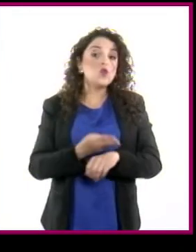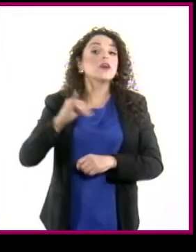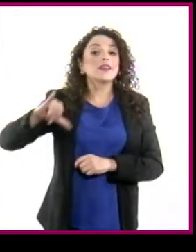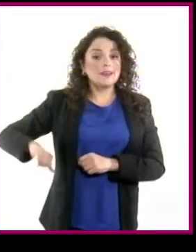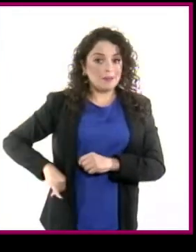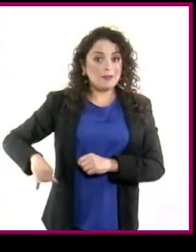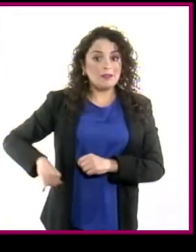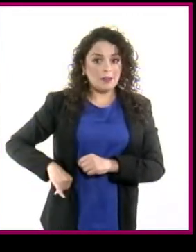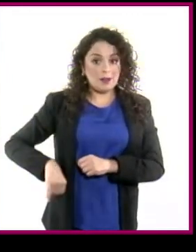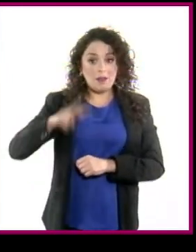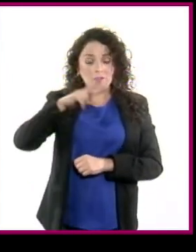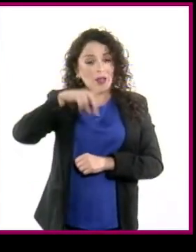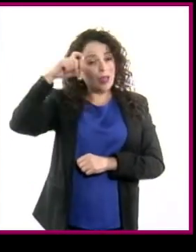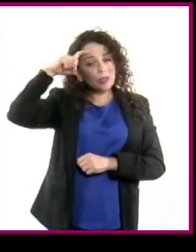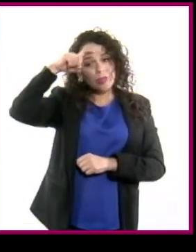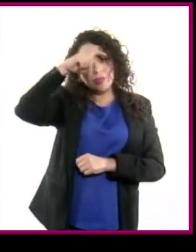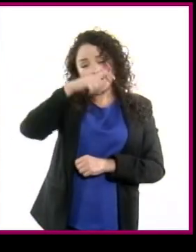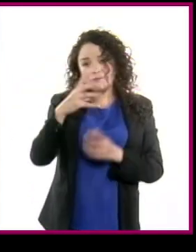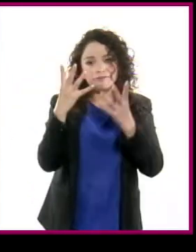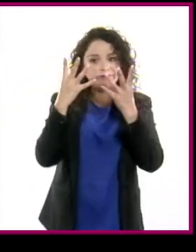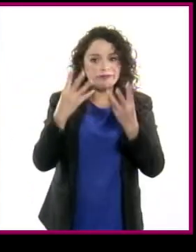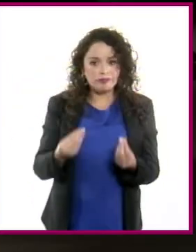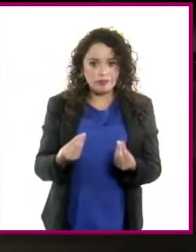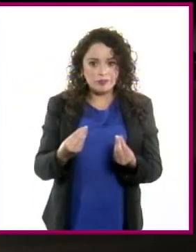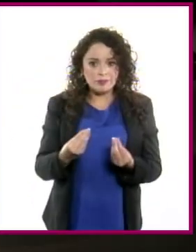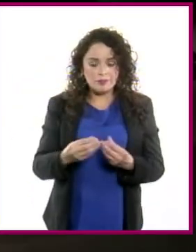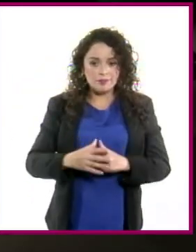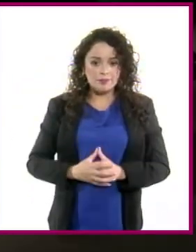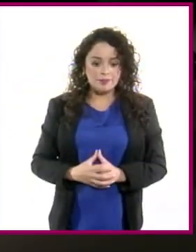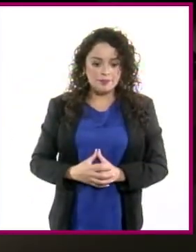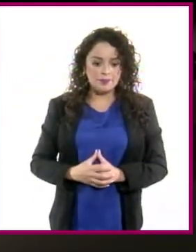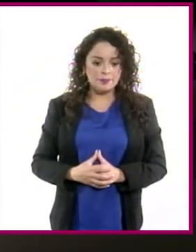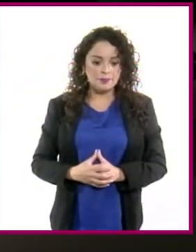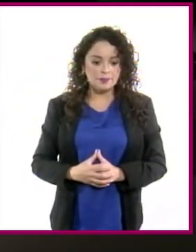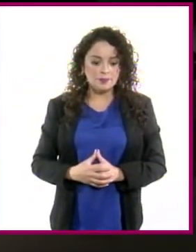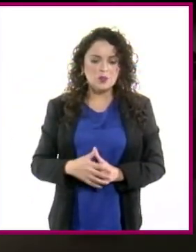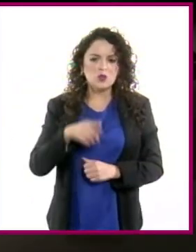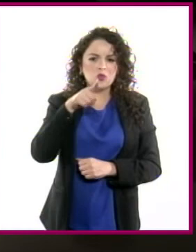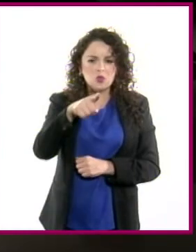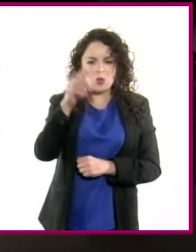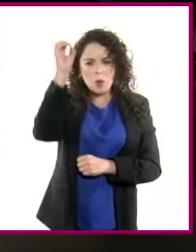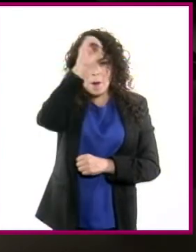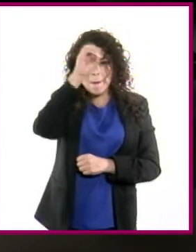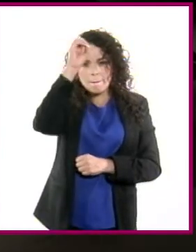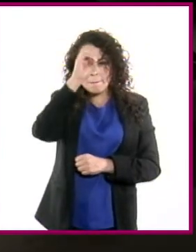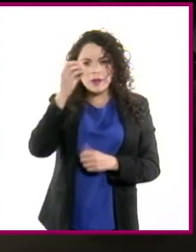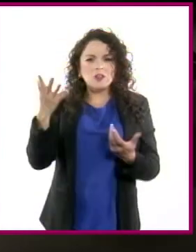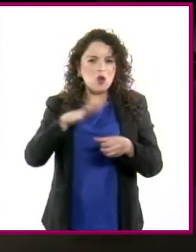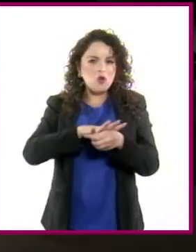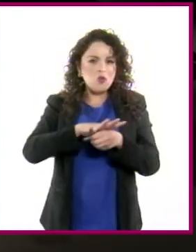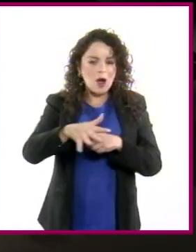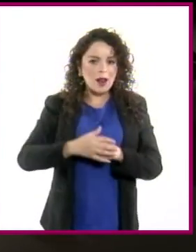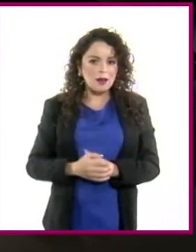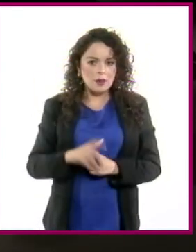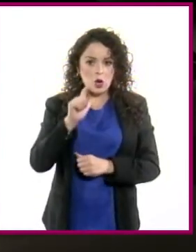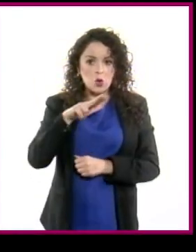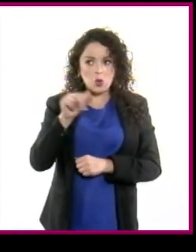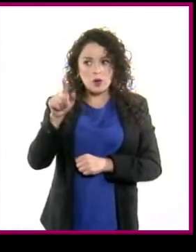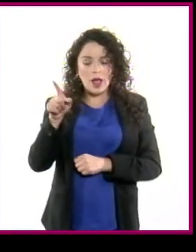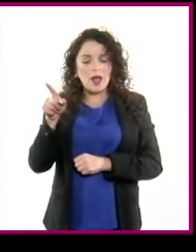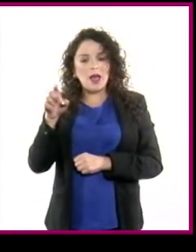de complejo y lleno de dificultades a tomar en cuenta. ¿Qué piensas tú de las dudas con las que Emiliano y Luna se